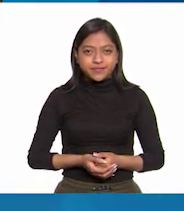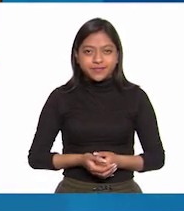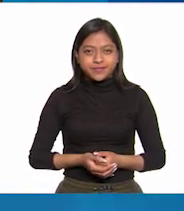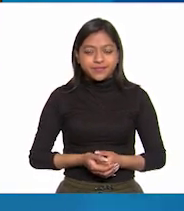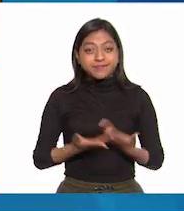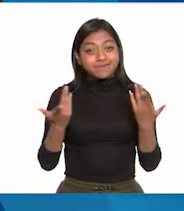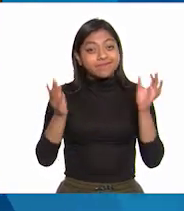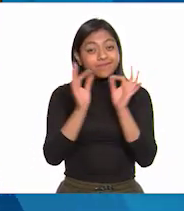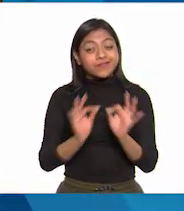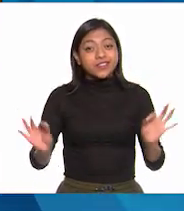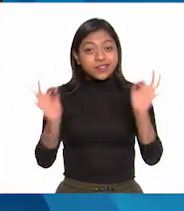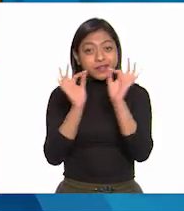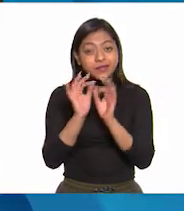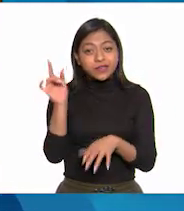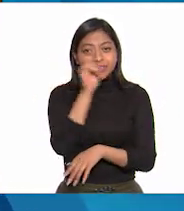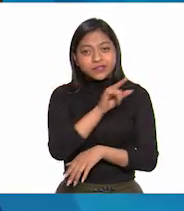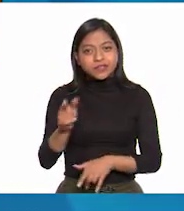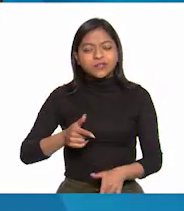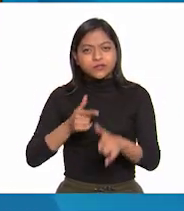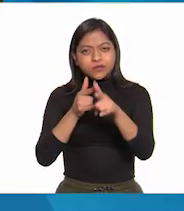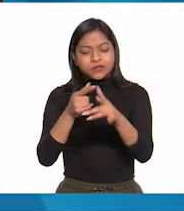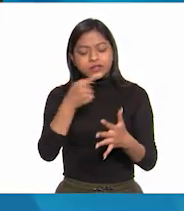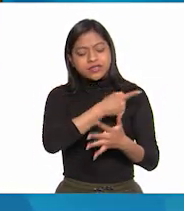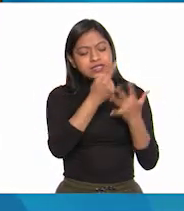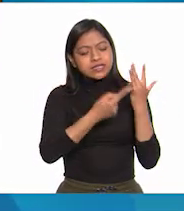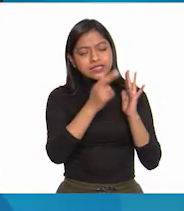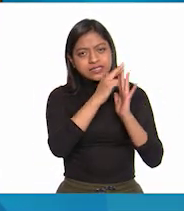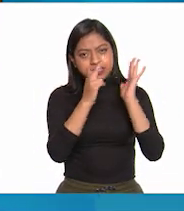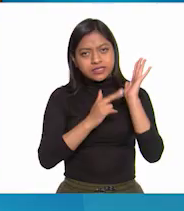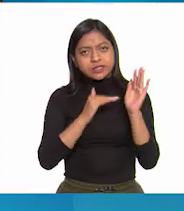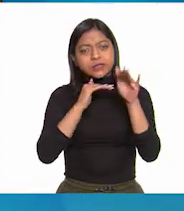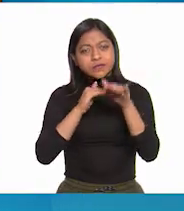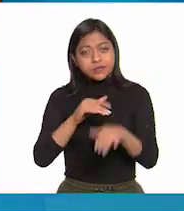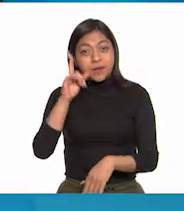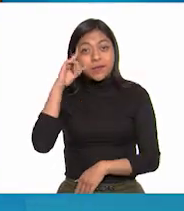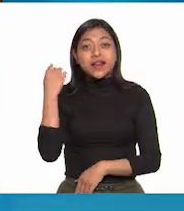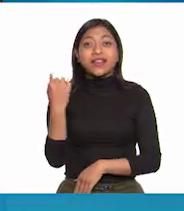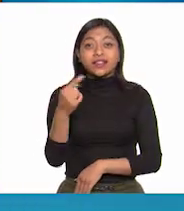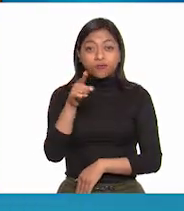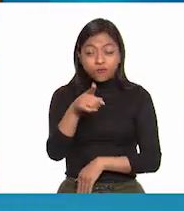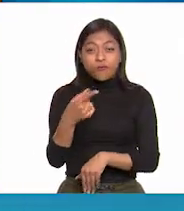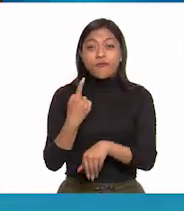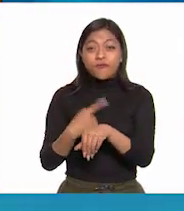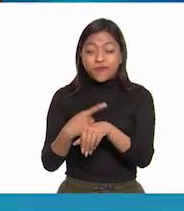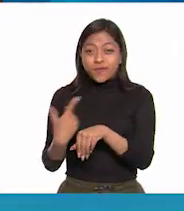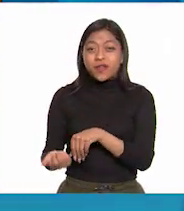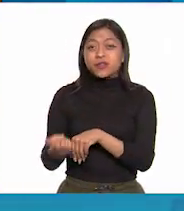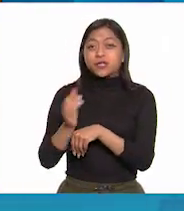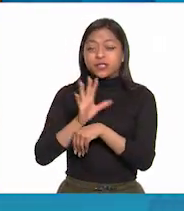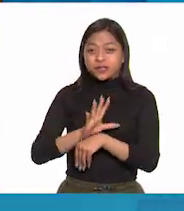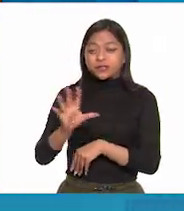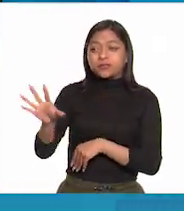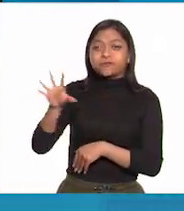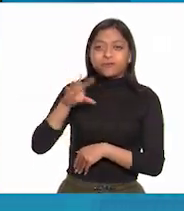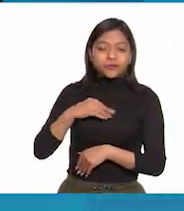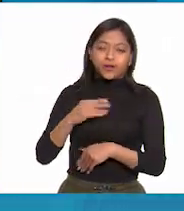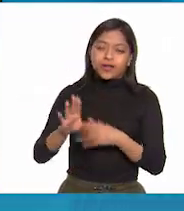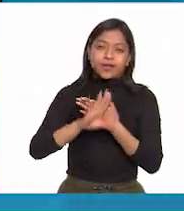Es muy importante continuar con las recomendaciones para evitar contagios de COVID.